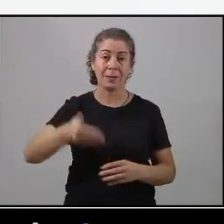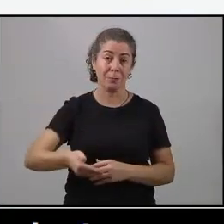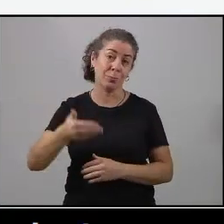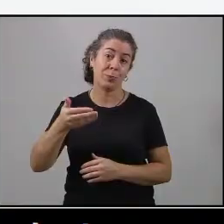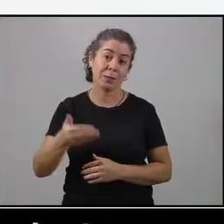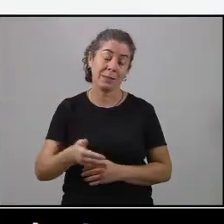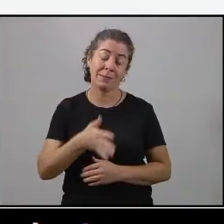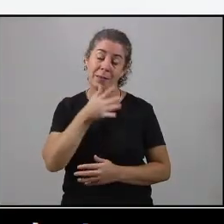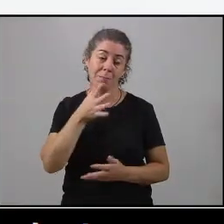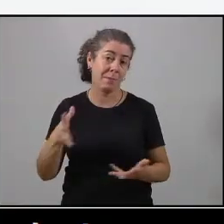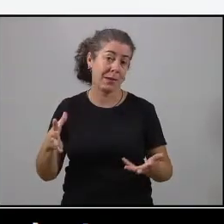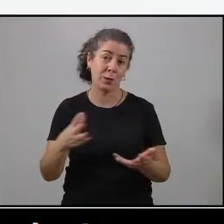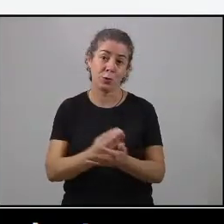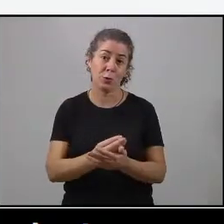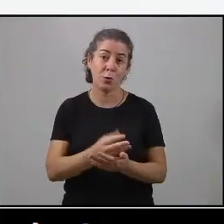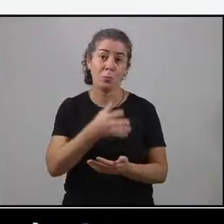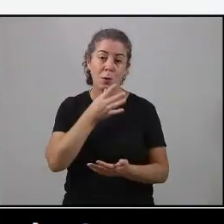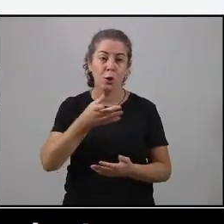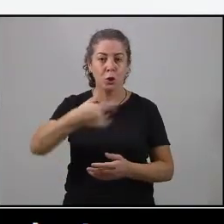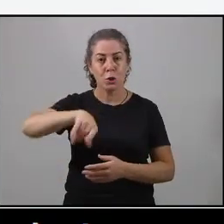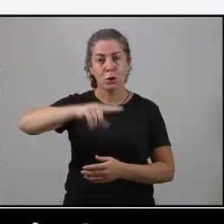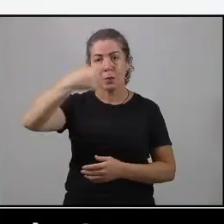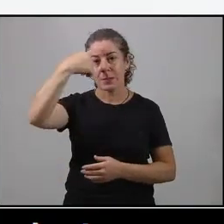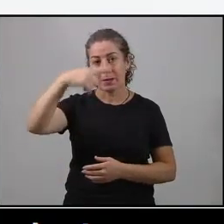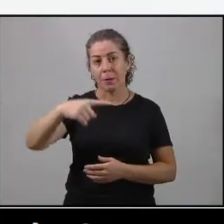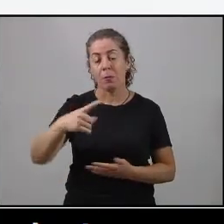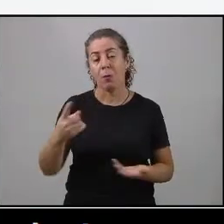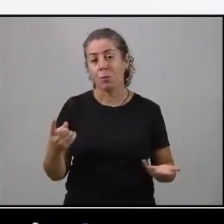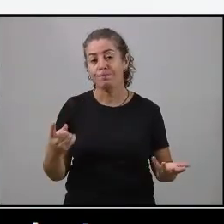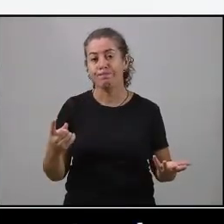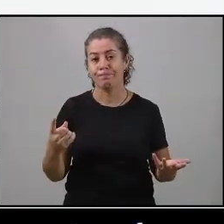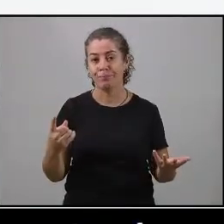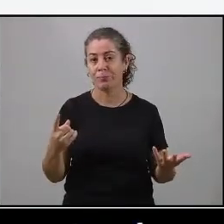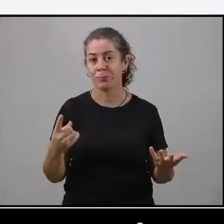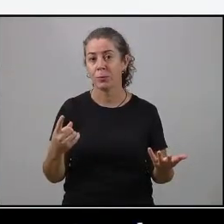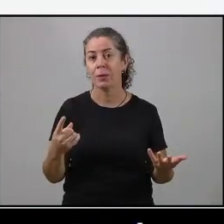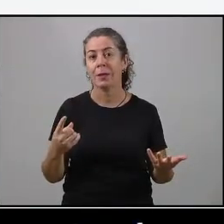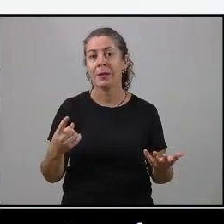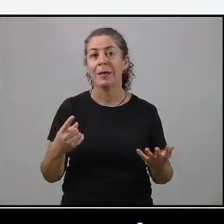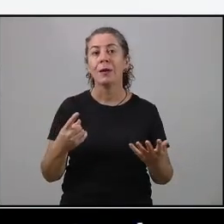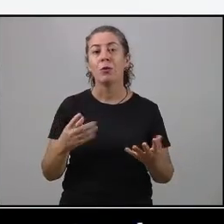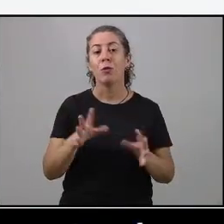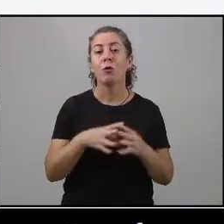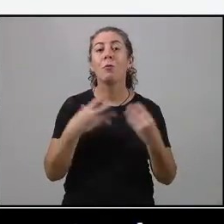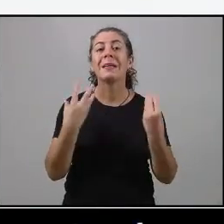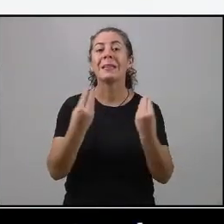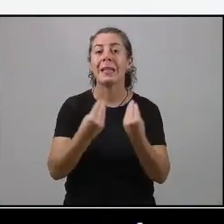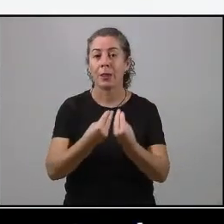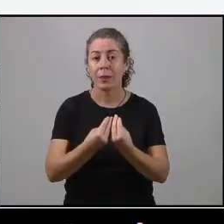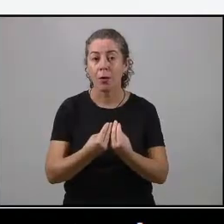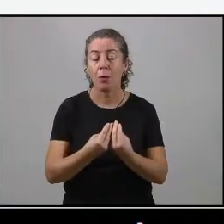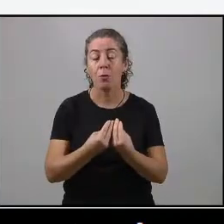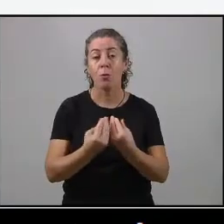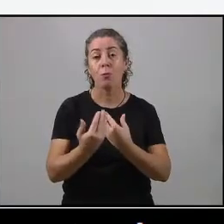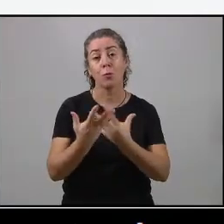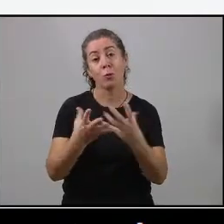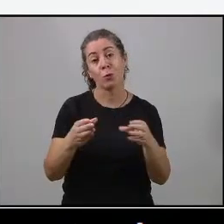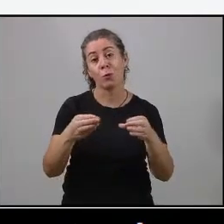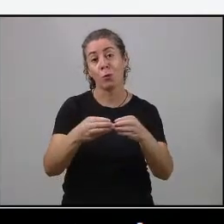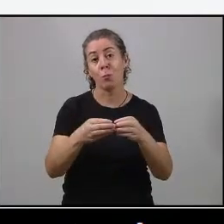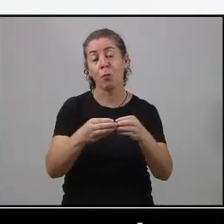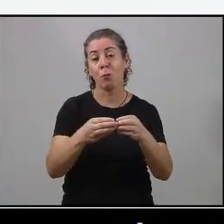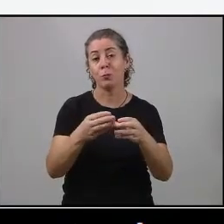importante para todos. Comprendemos, por supuesto, que aún no se haya producido pues ese intercambio de documentación que el Partido Socialista se